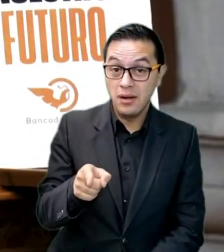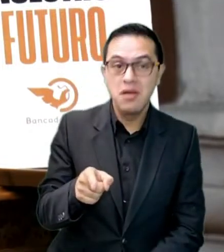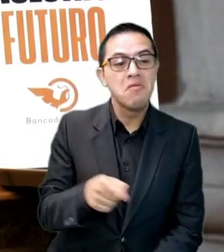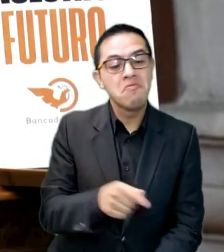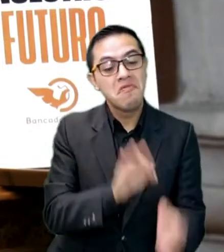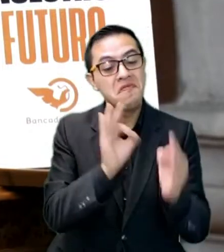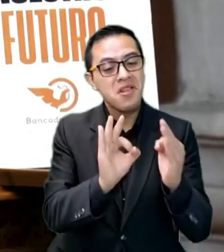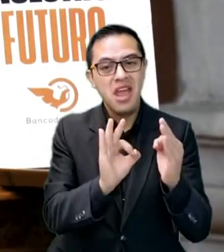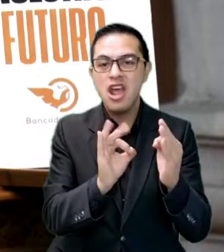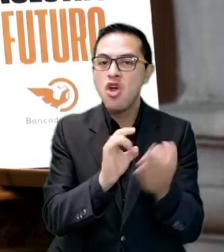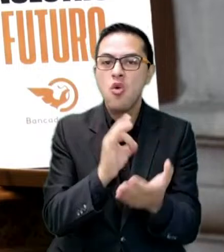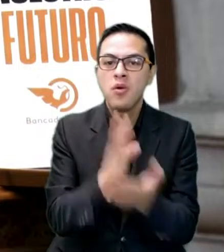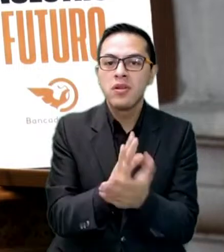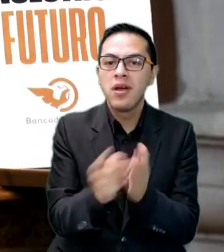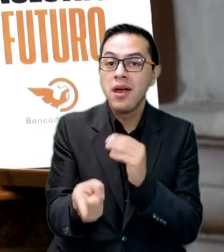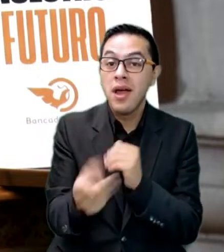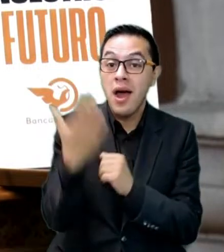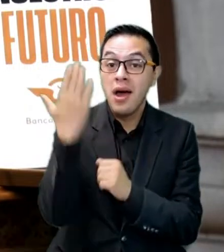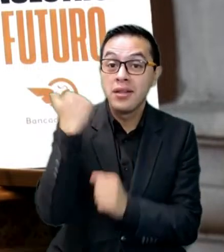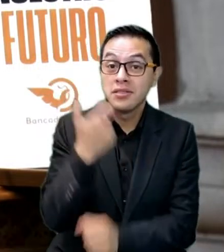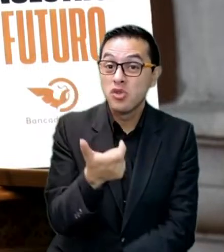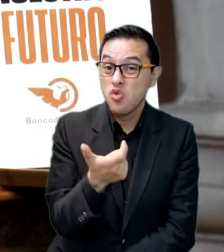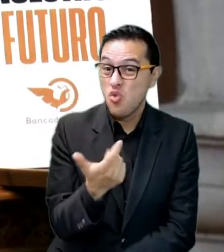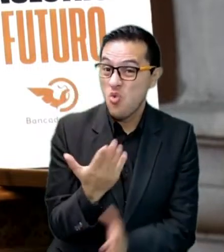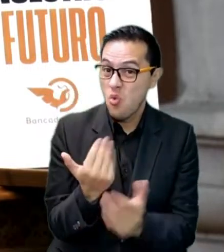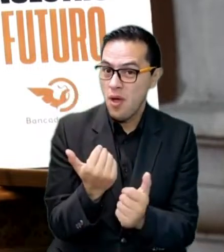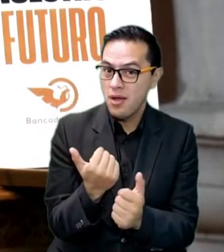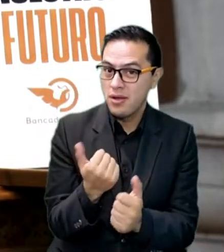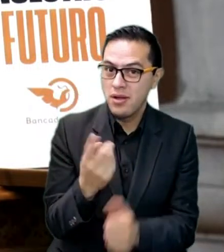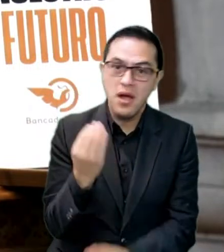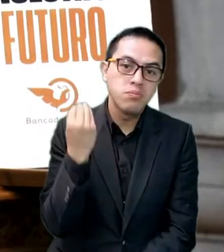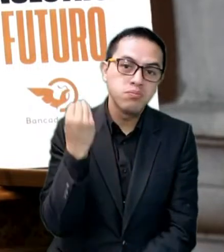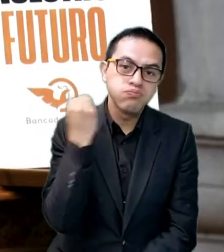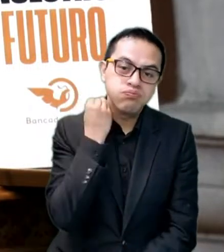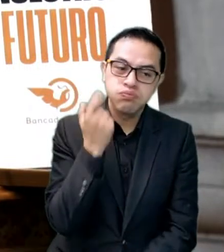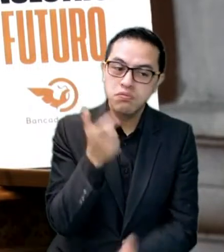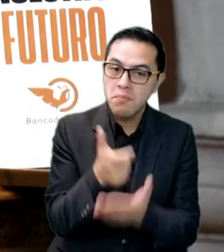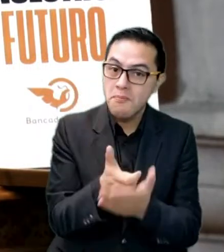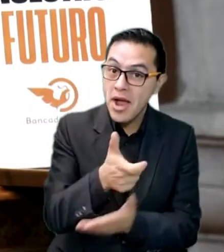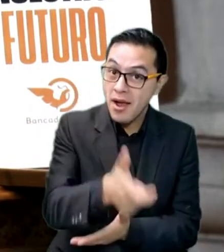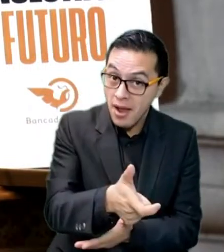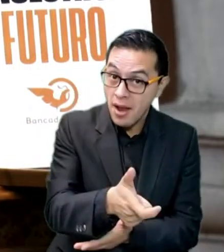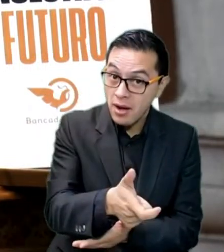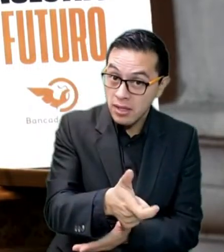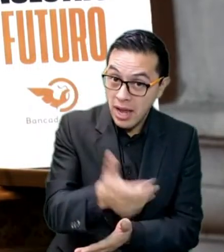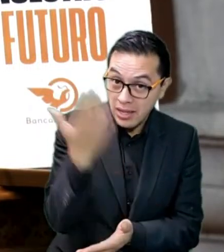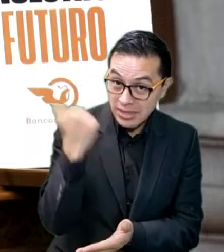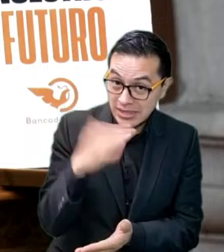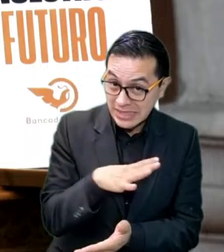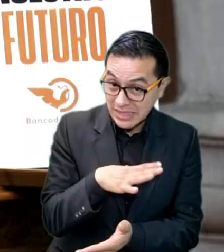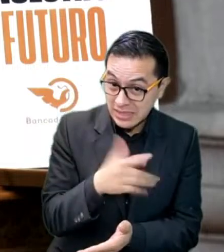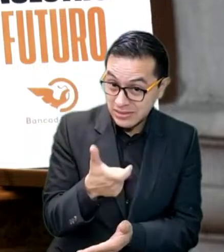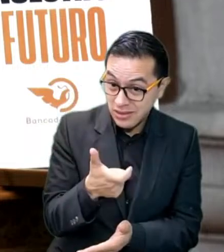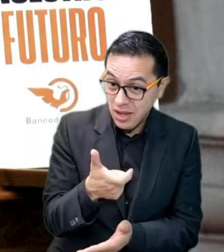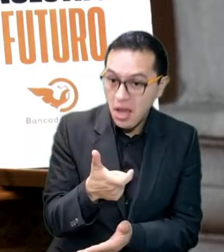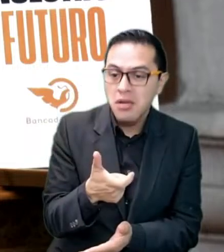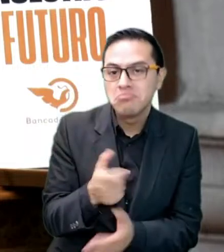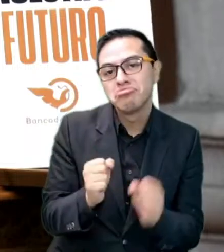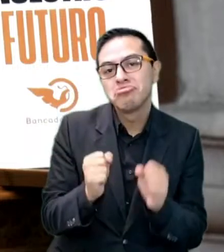pagar a un abogado, seguramente estaría fuera de